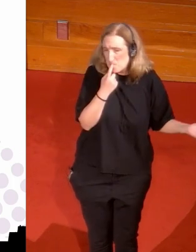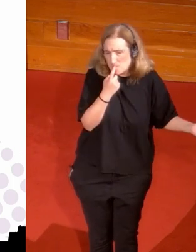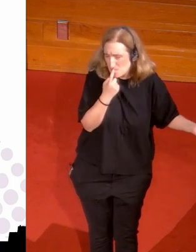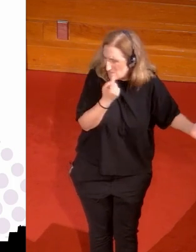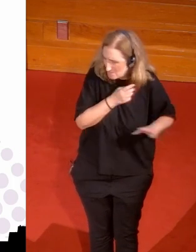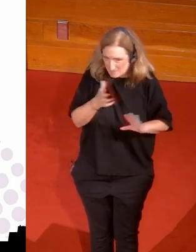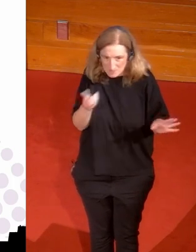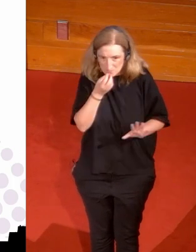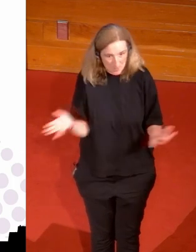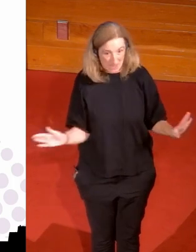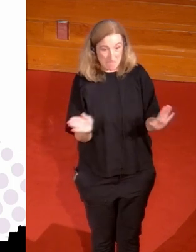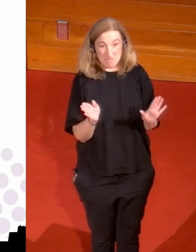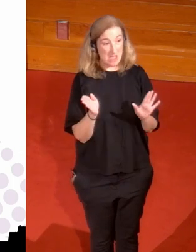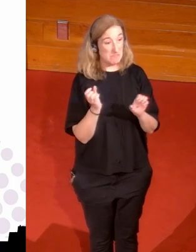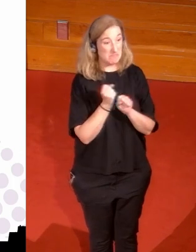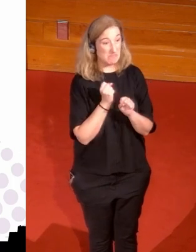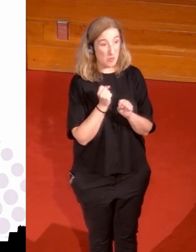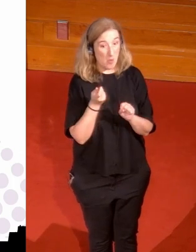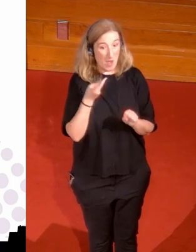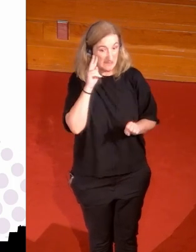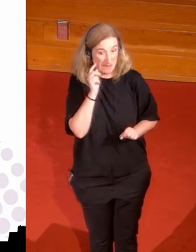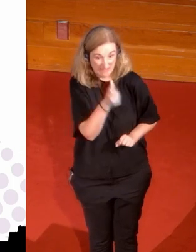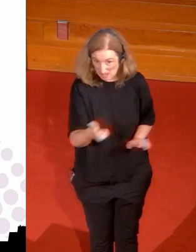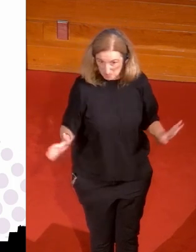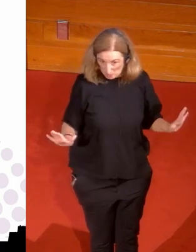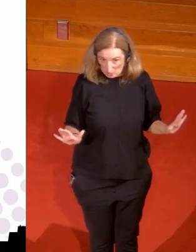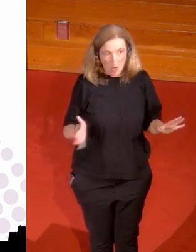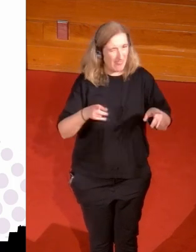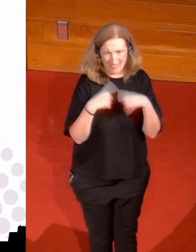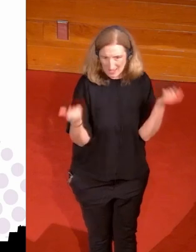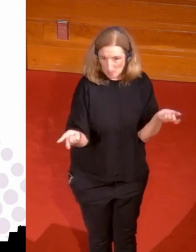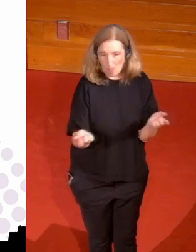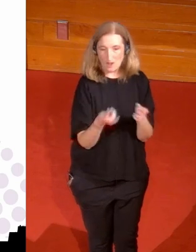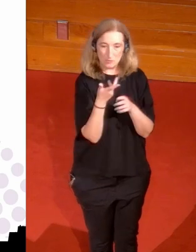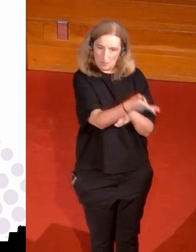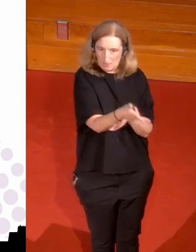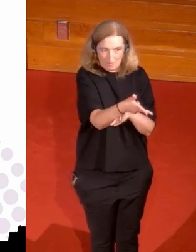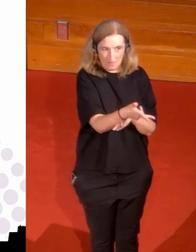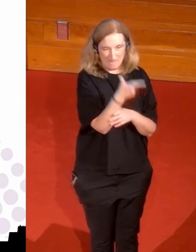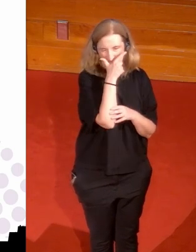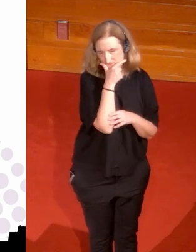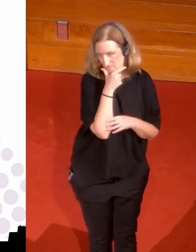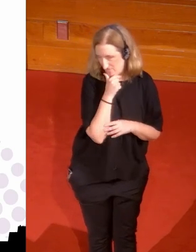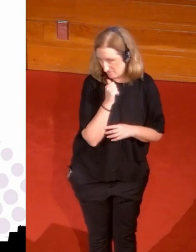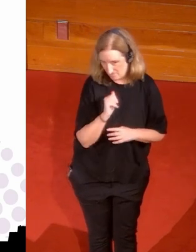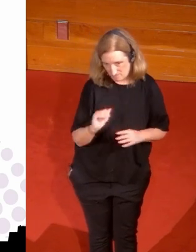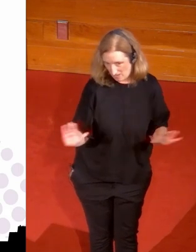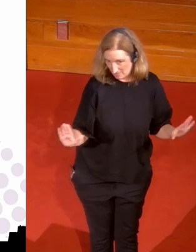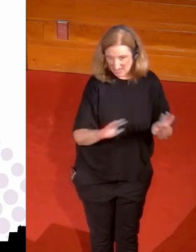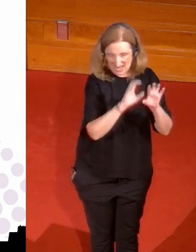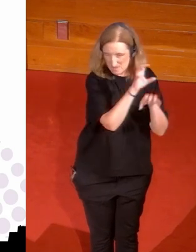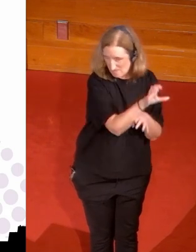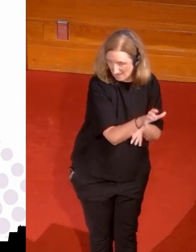fácil con poco oficio que tengas es muy fácil hacer una crónica en estado Unidos te lo ponen el